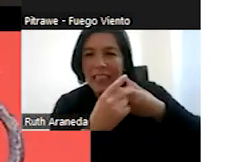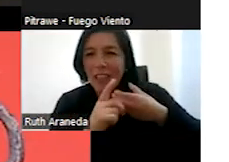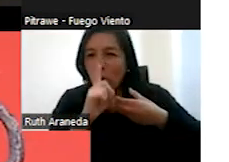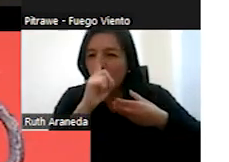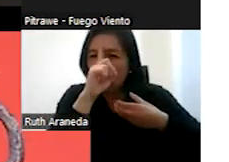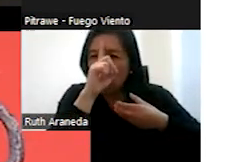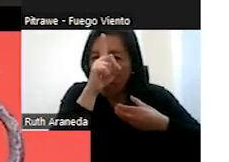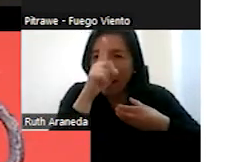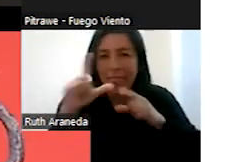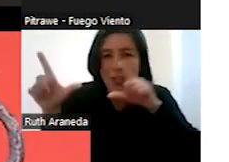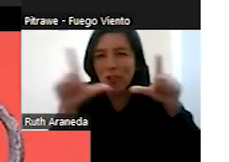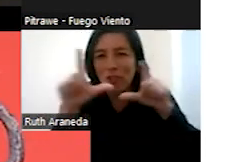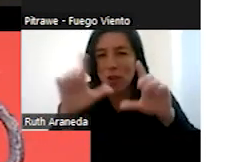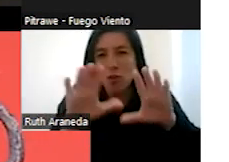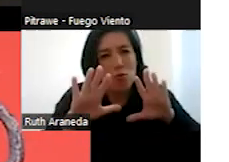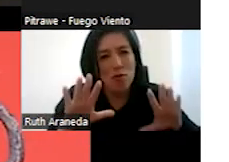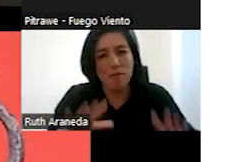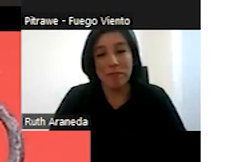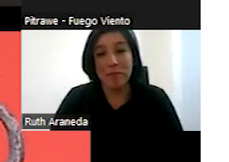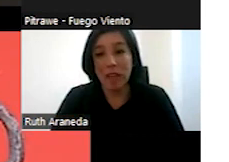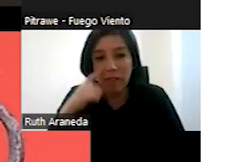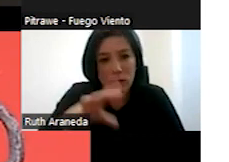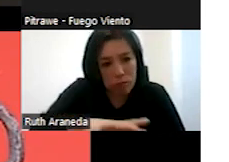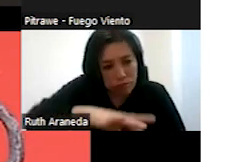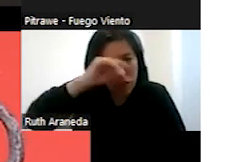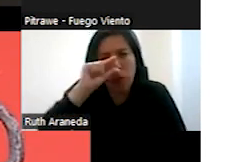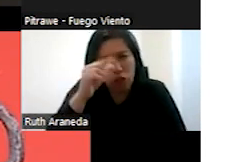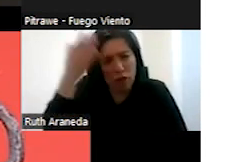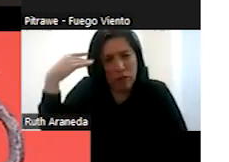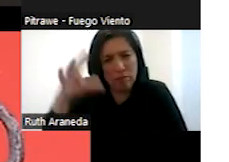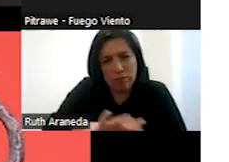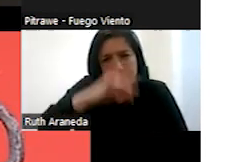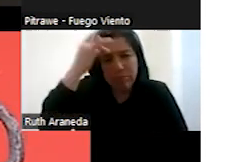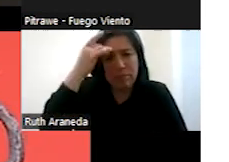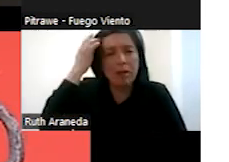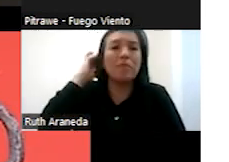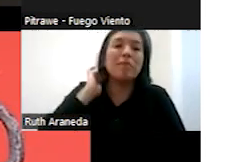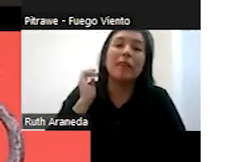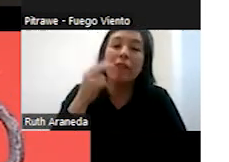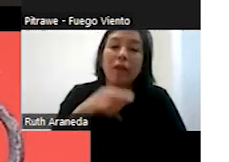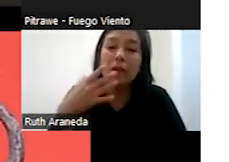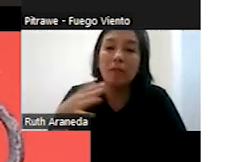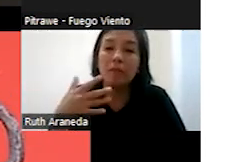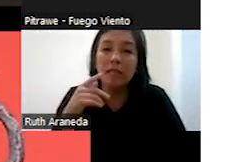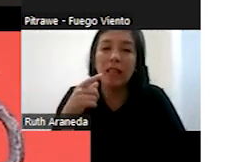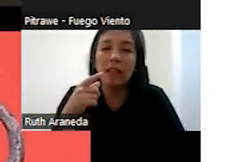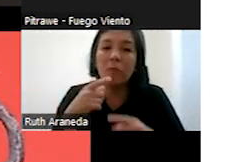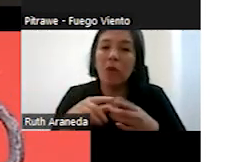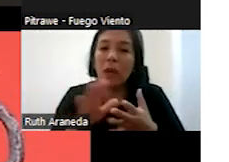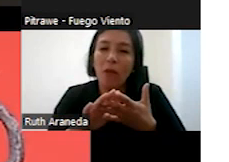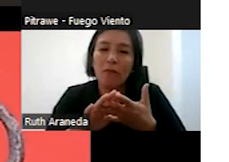alfarero temprano. Y bueno, aquí apareció algo extraordinario recientemente, porque hay todo un desarrollo en una serie de disciplinas como la